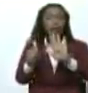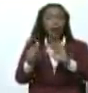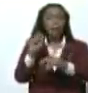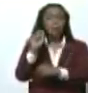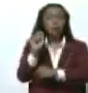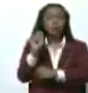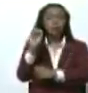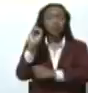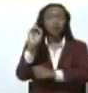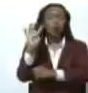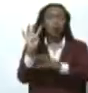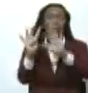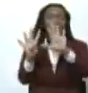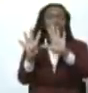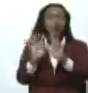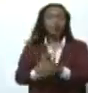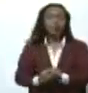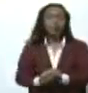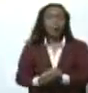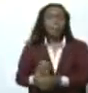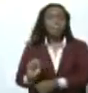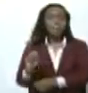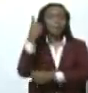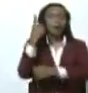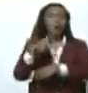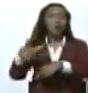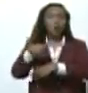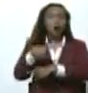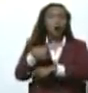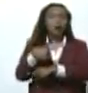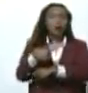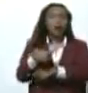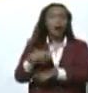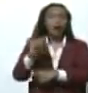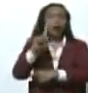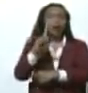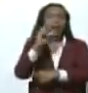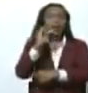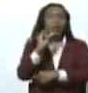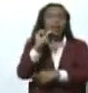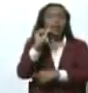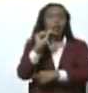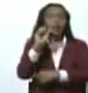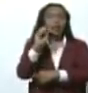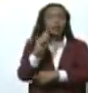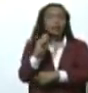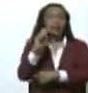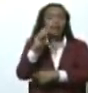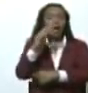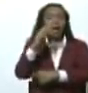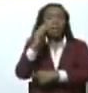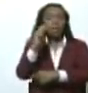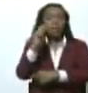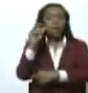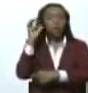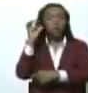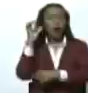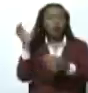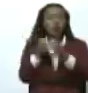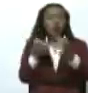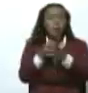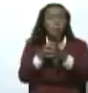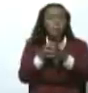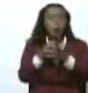46.09. Primer lugar, Liseta Hernández Abchi, Partido Socialista Unido de